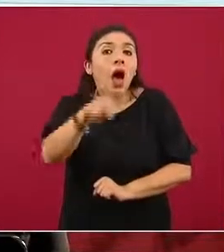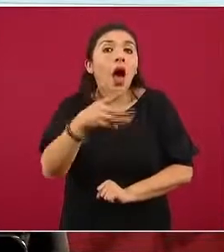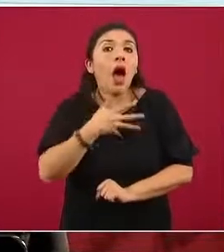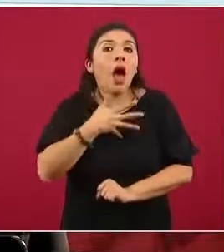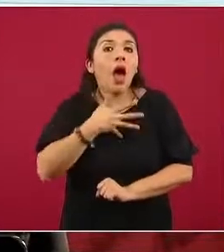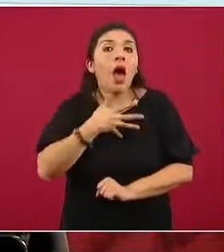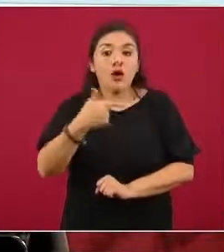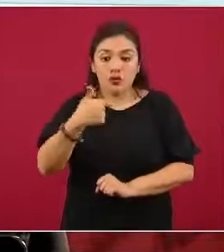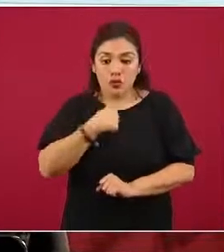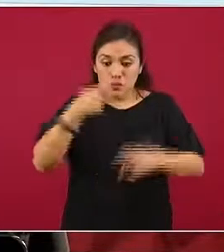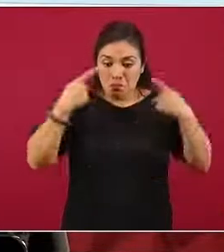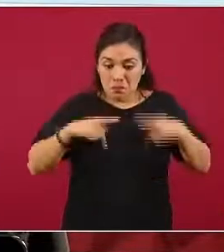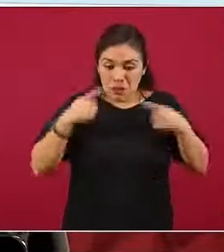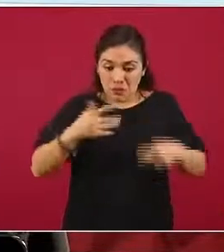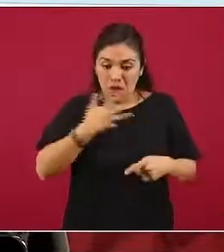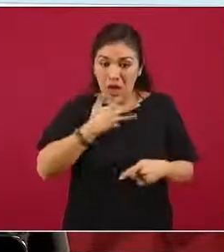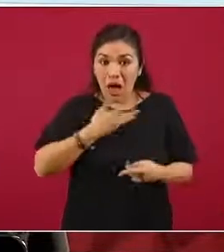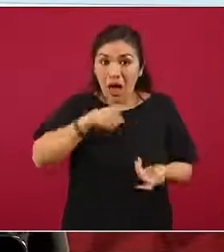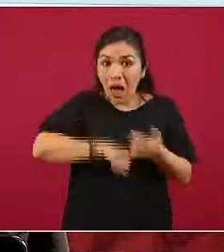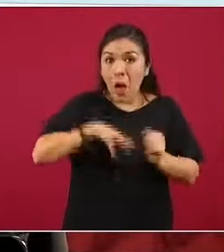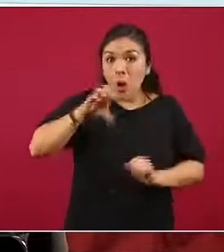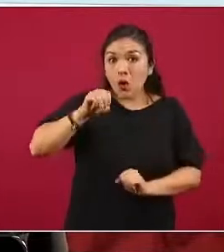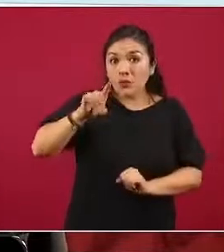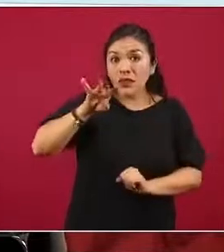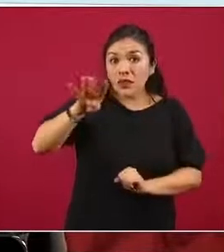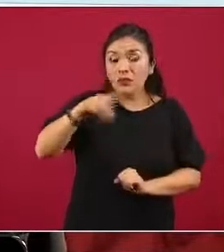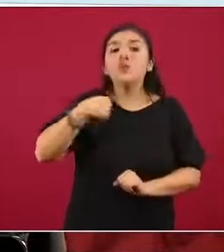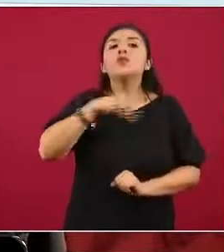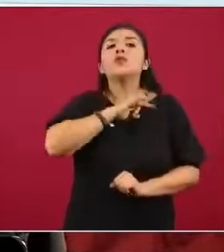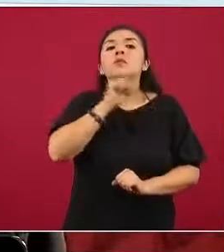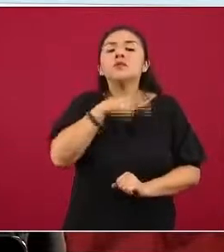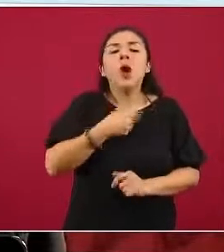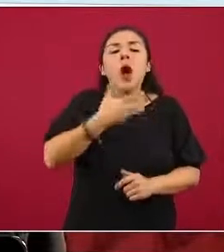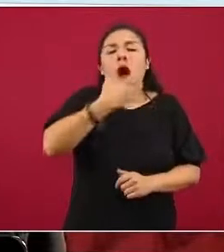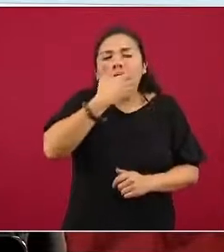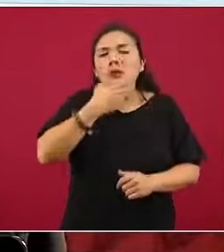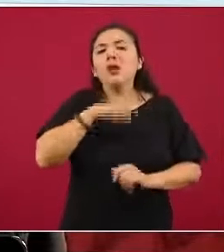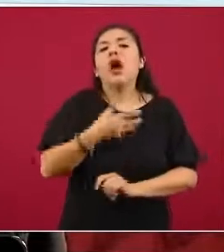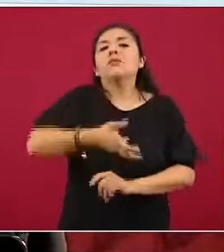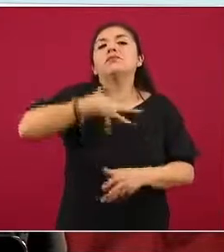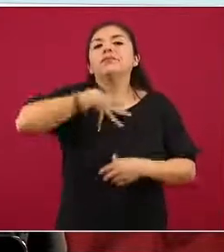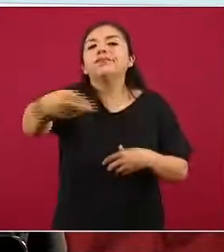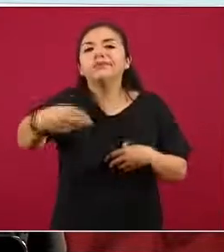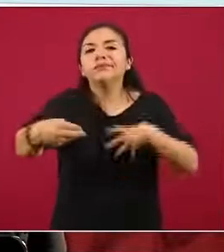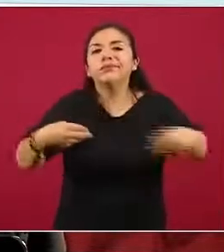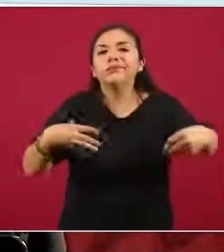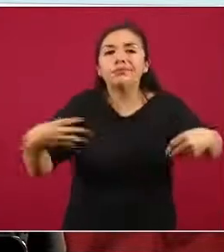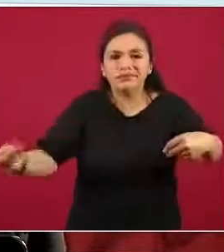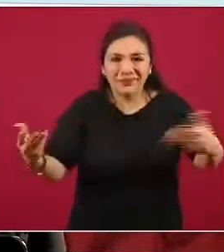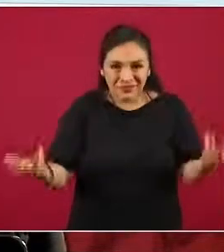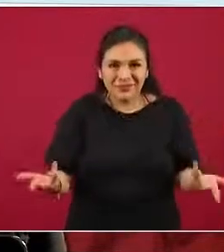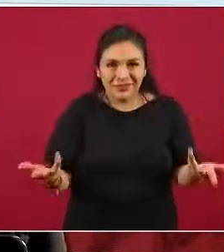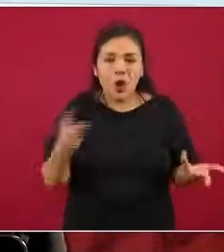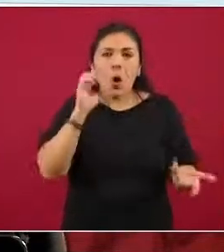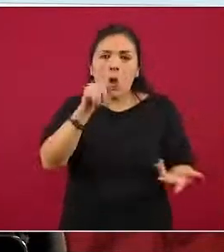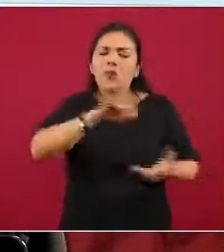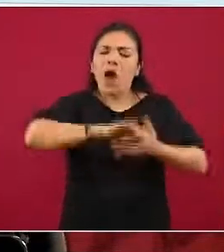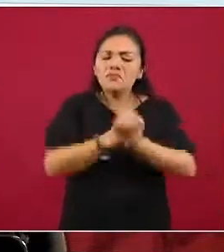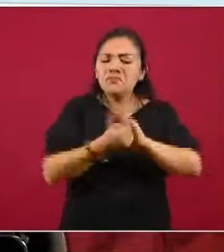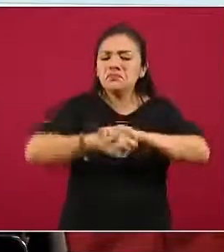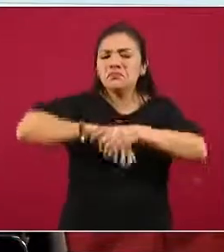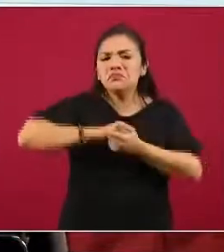fuera yo una persona también que tiene COVID-19, puedo transmitir este virus y al estarme lavando las